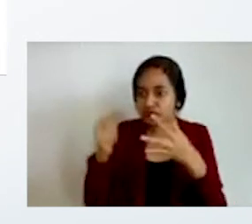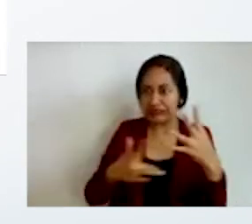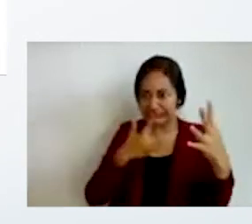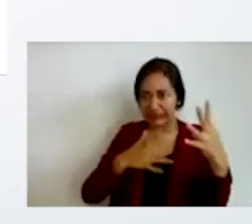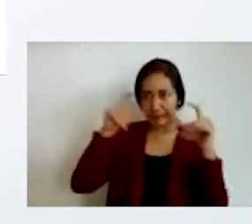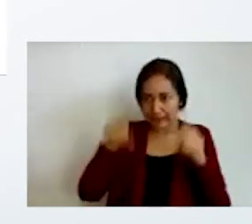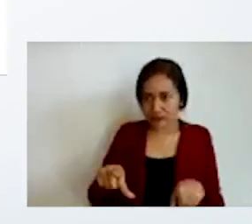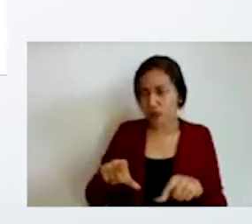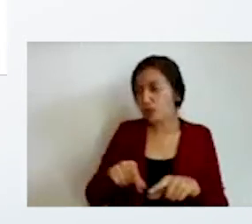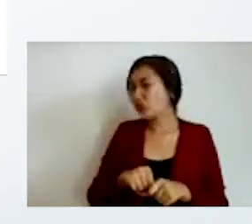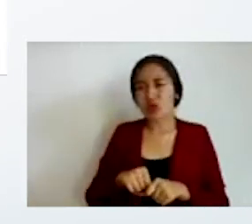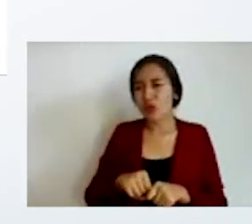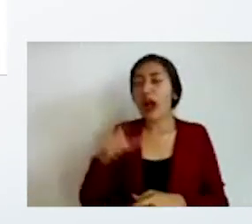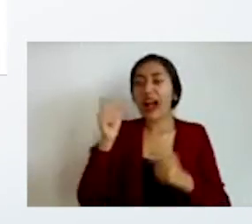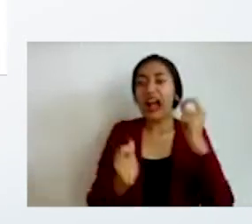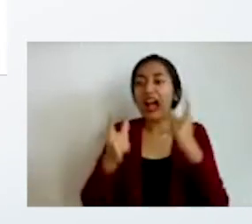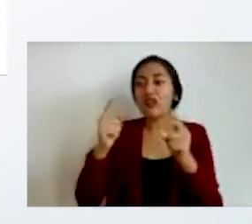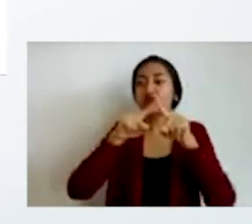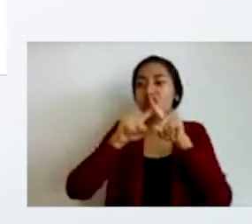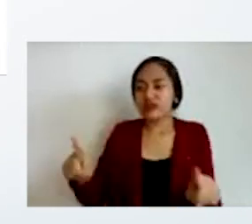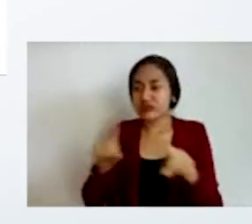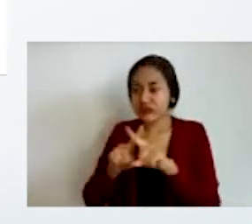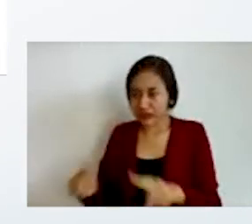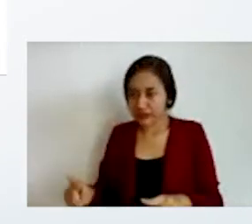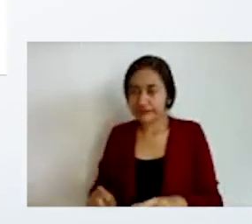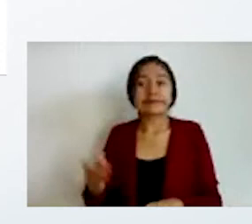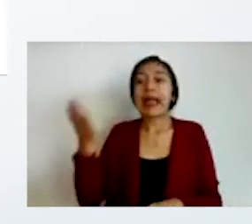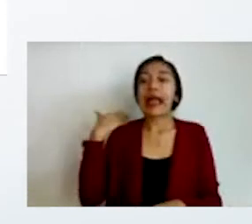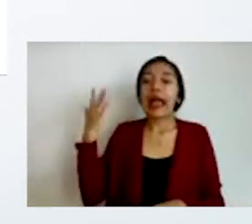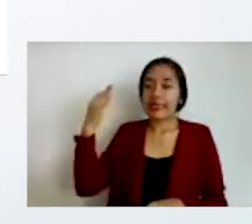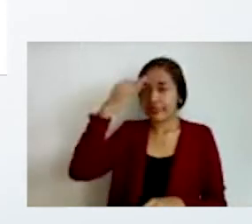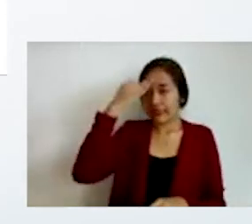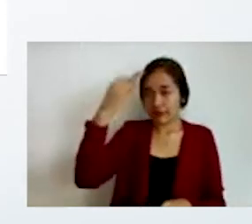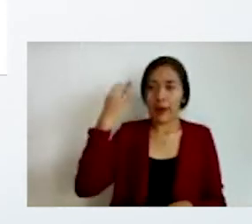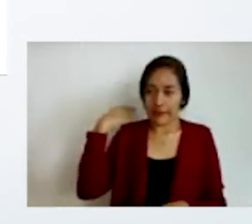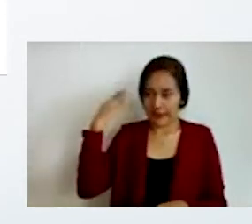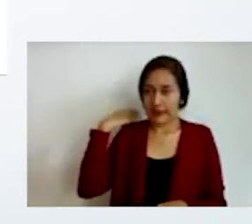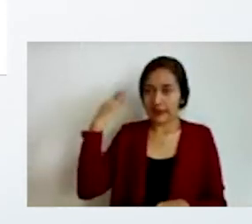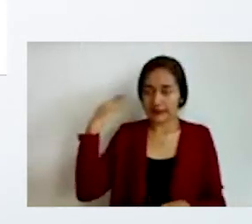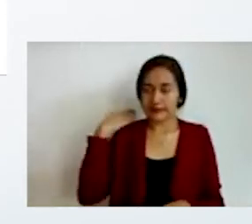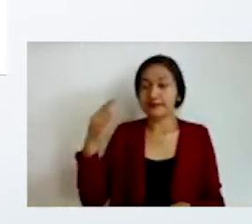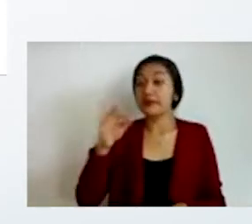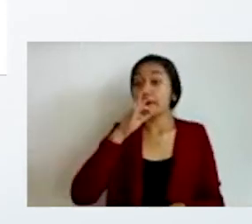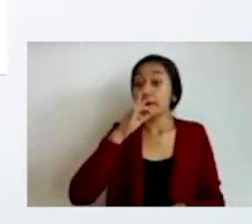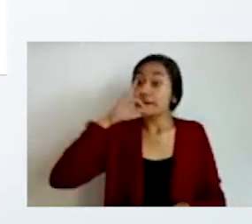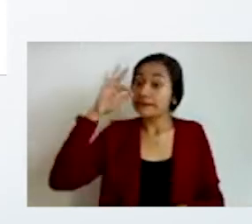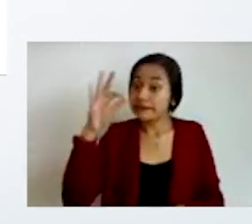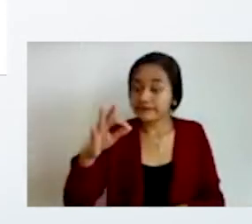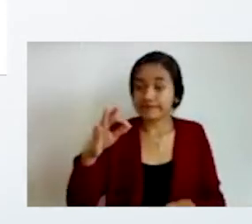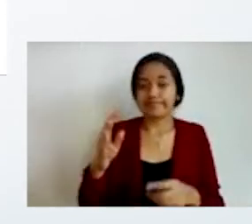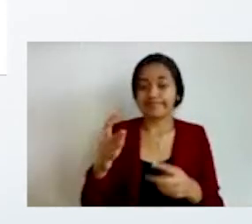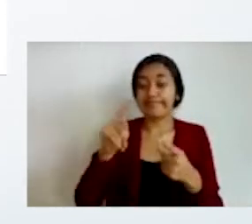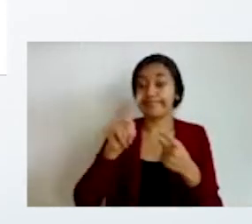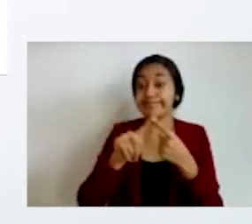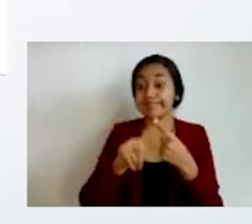Desde hace mucho tiempo se utilizaba un concepto importante para nosotros, que es el tamaño